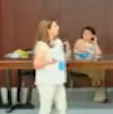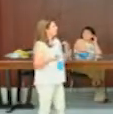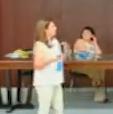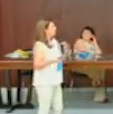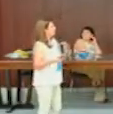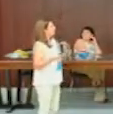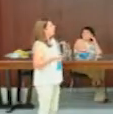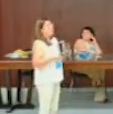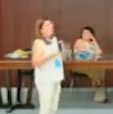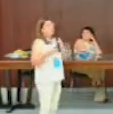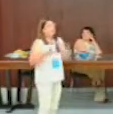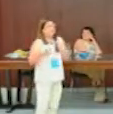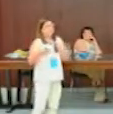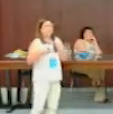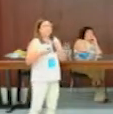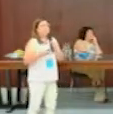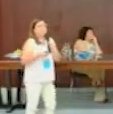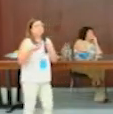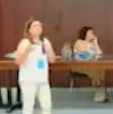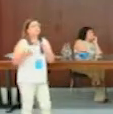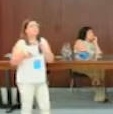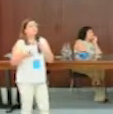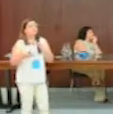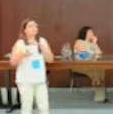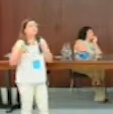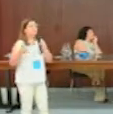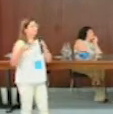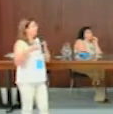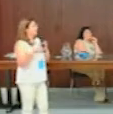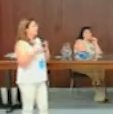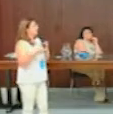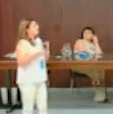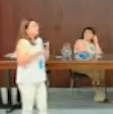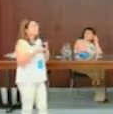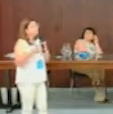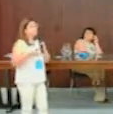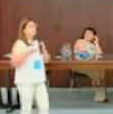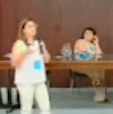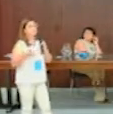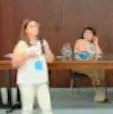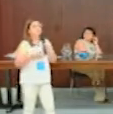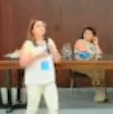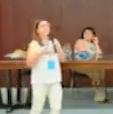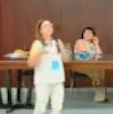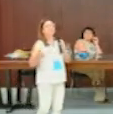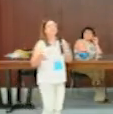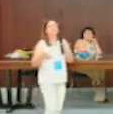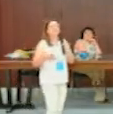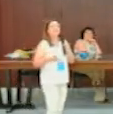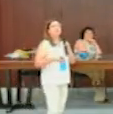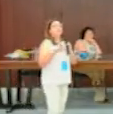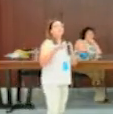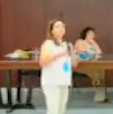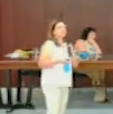los médicos. Las obras sociales hacen convenios o tienen cápitas, entonces los pacientes no pueden